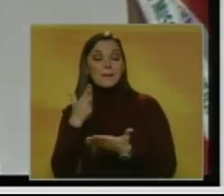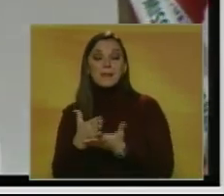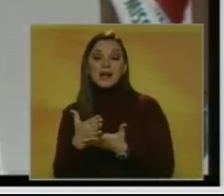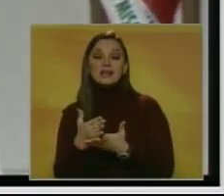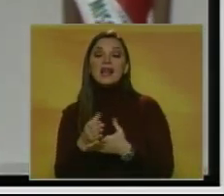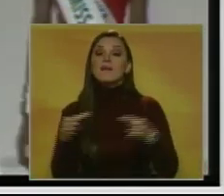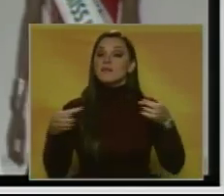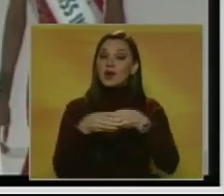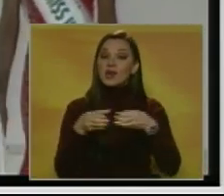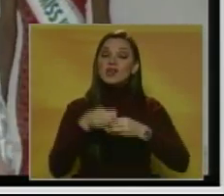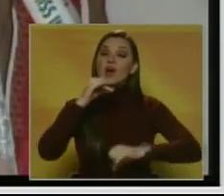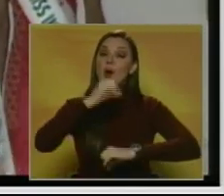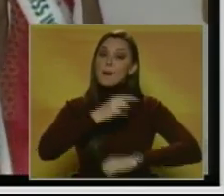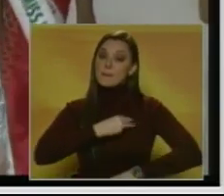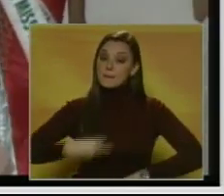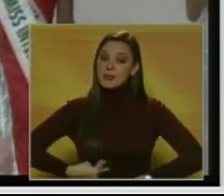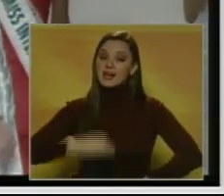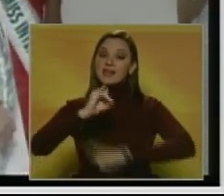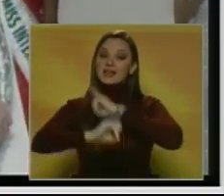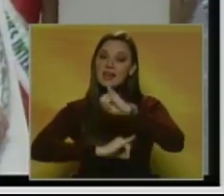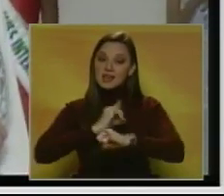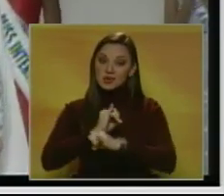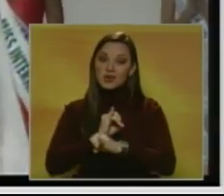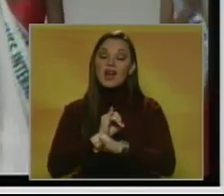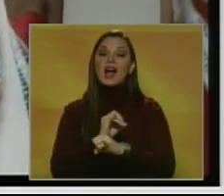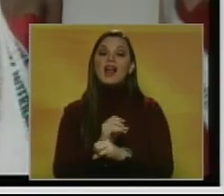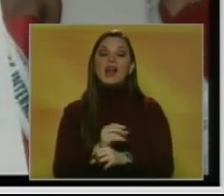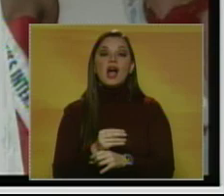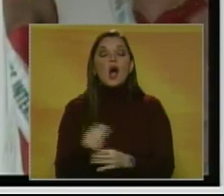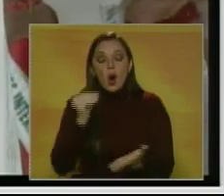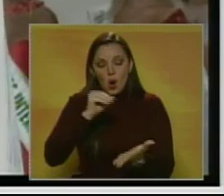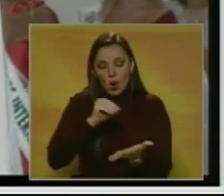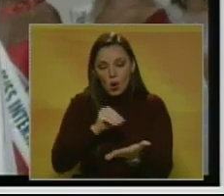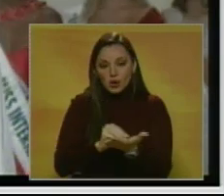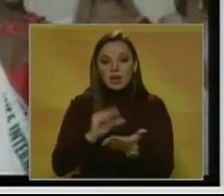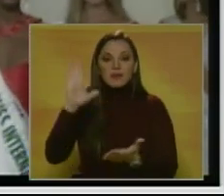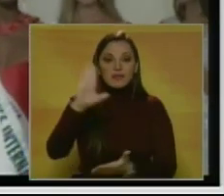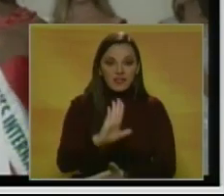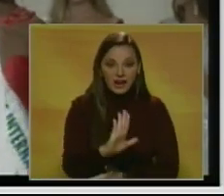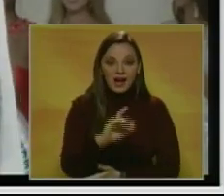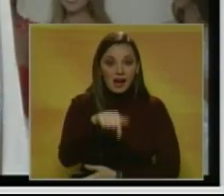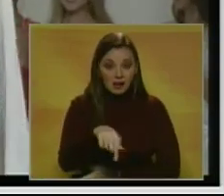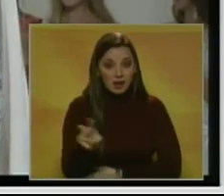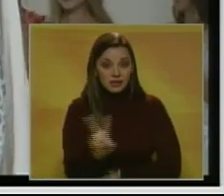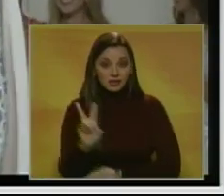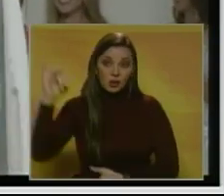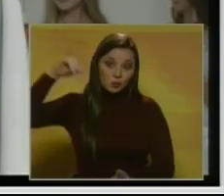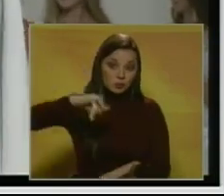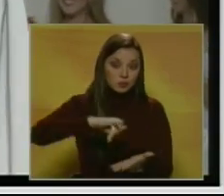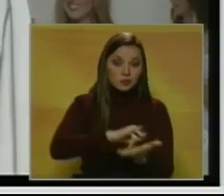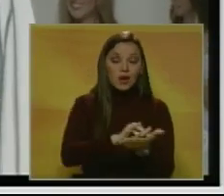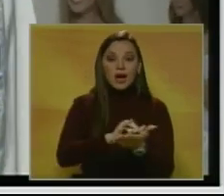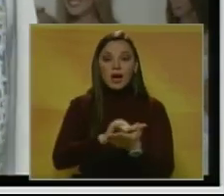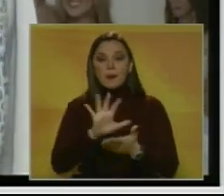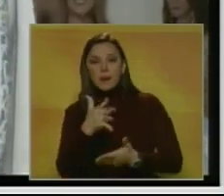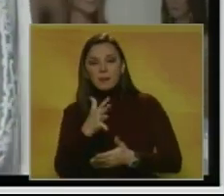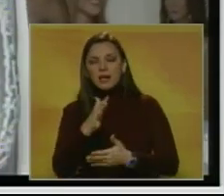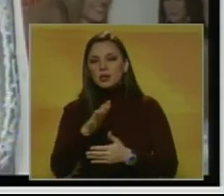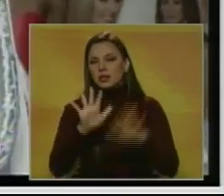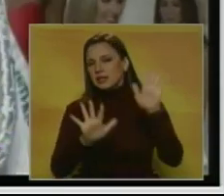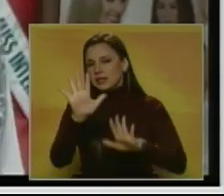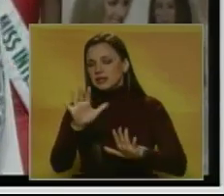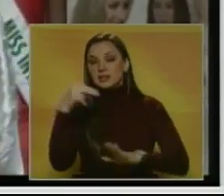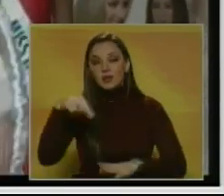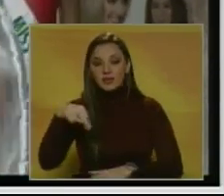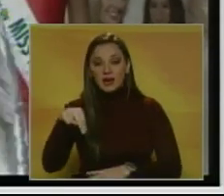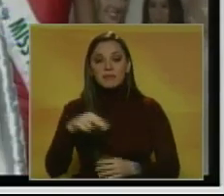Miss International y se estima que vuelva a mediados de noviembre a Venezuela. Los ojos del mundo se posan sobre ella y desde